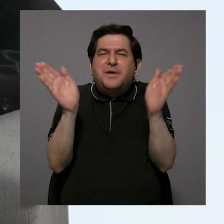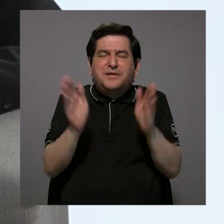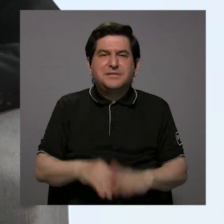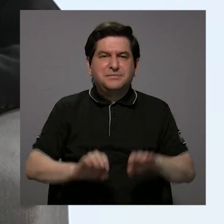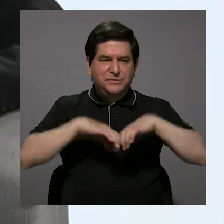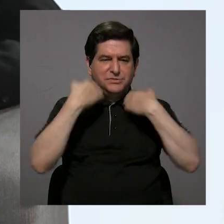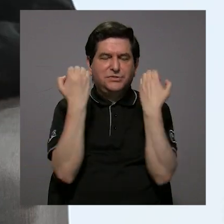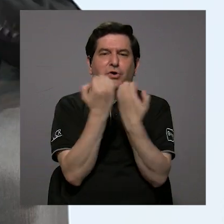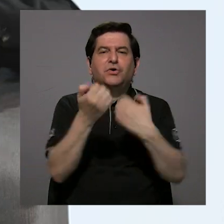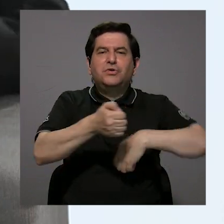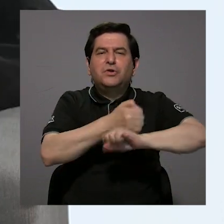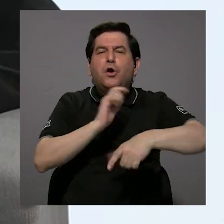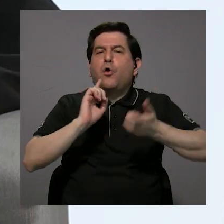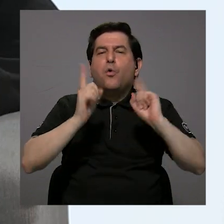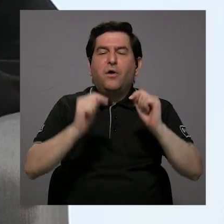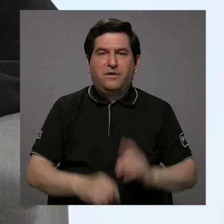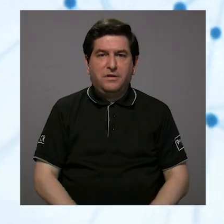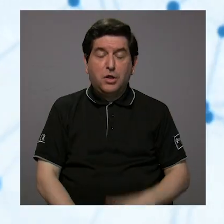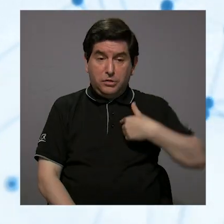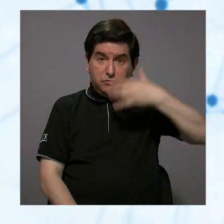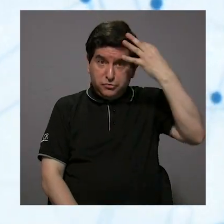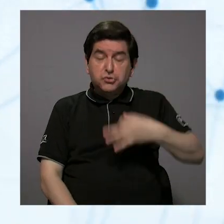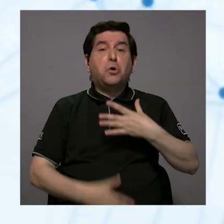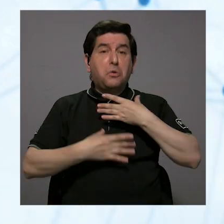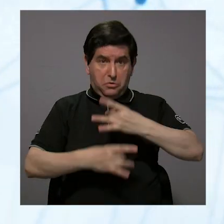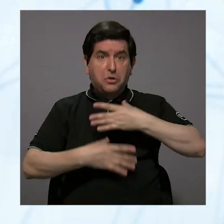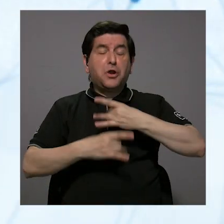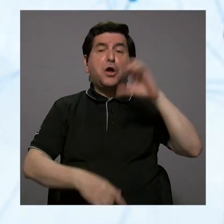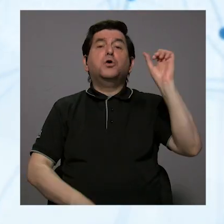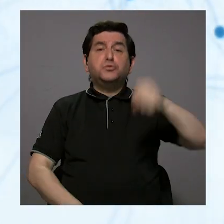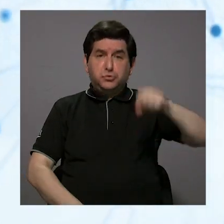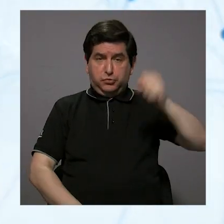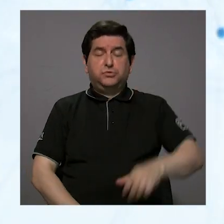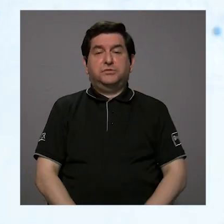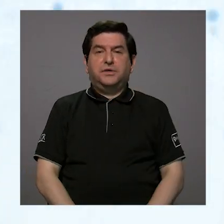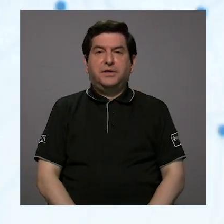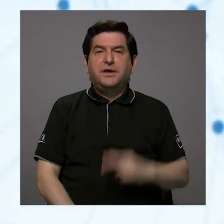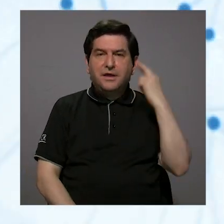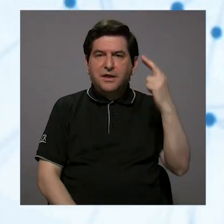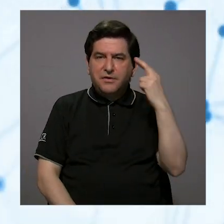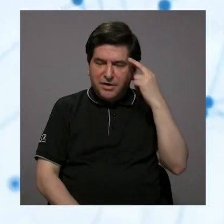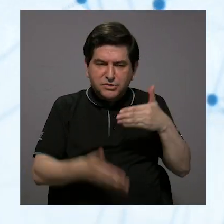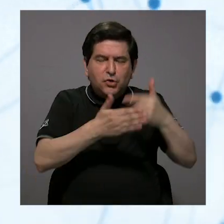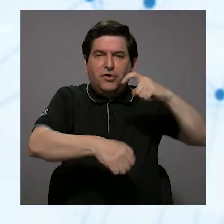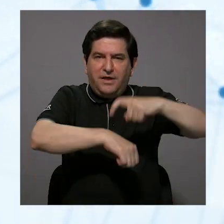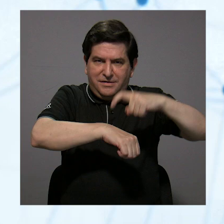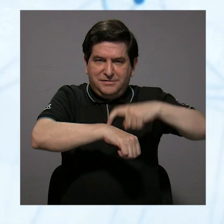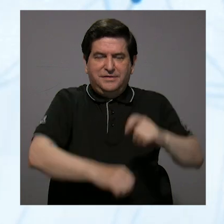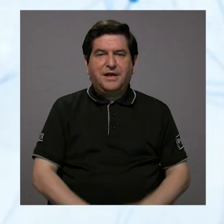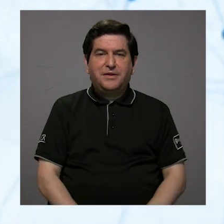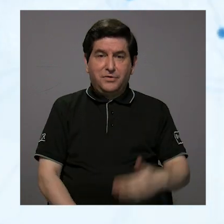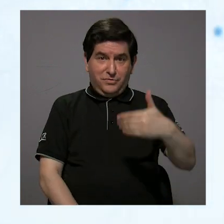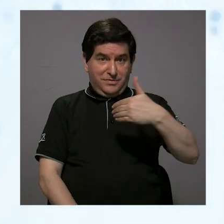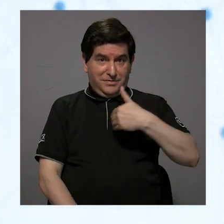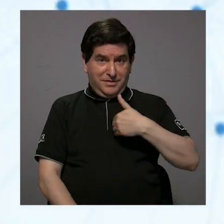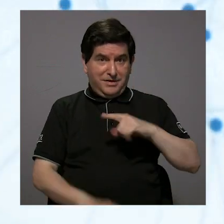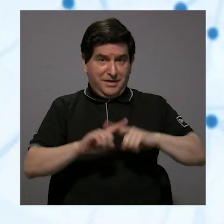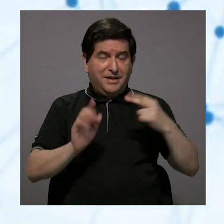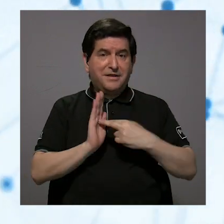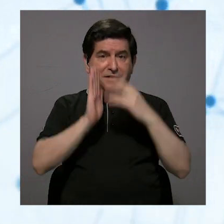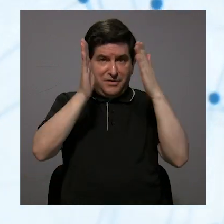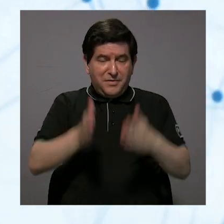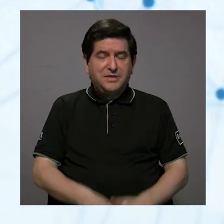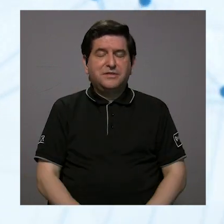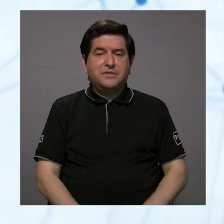generales por los equipos de fútbol? Yo creo que hay bastante interés, y por eso es que recientemente tuvimos a